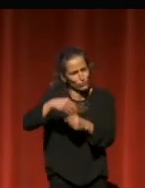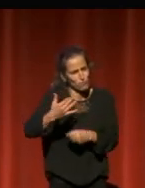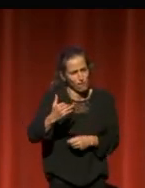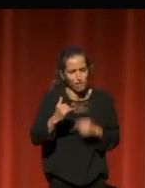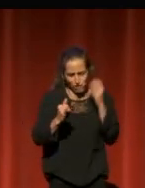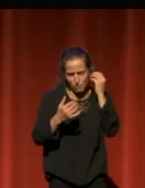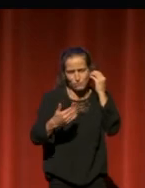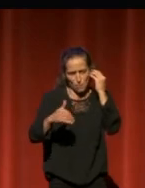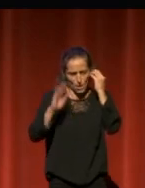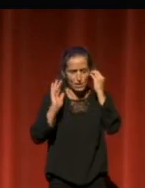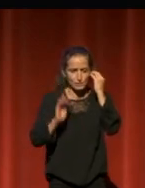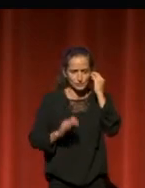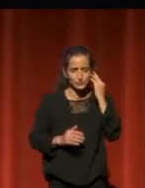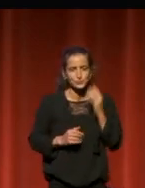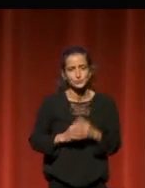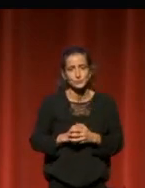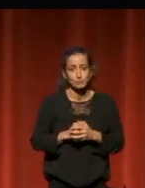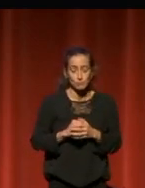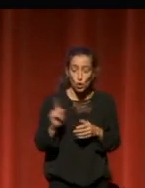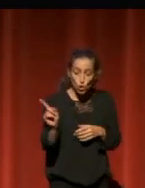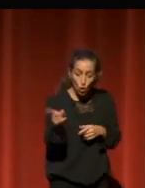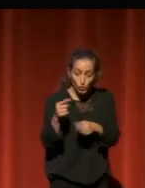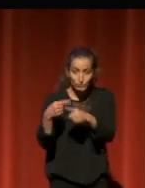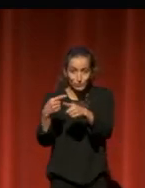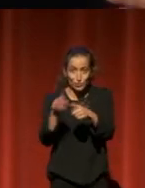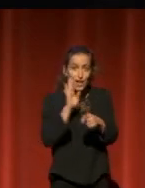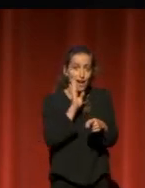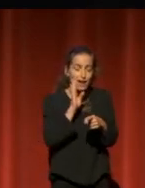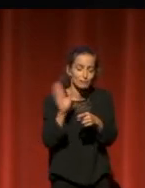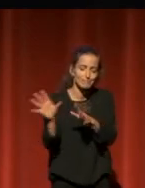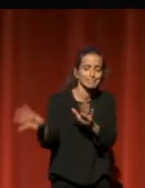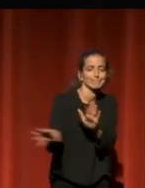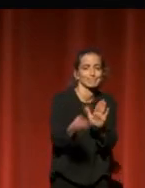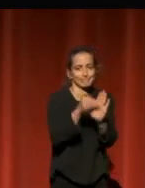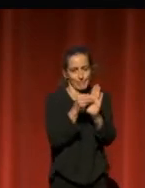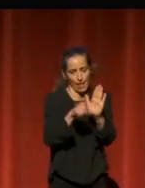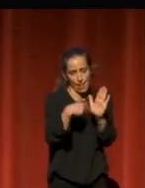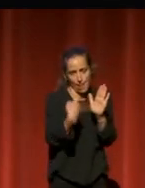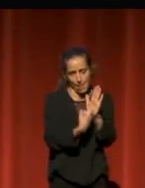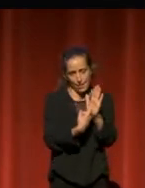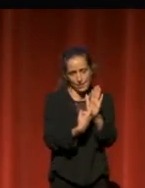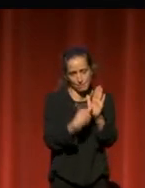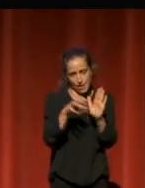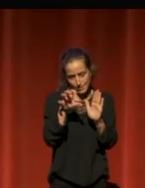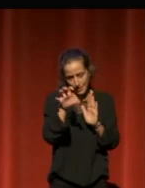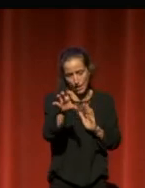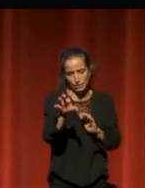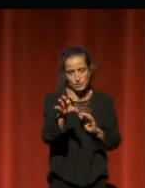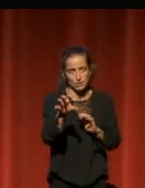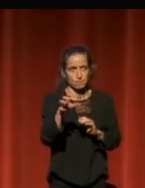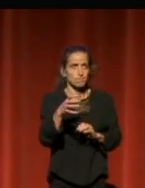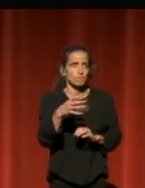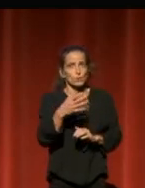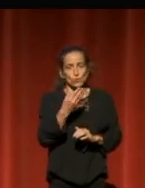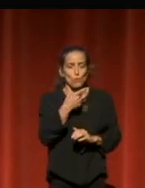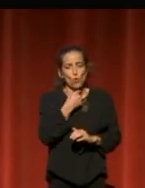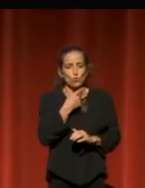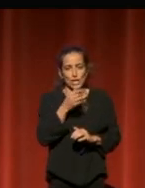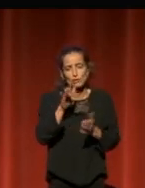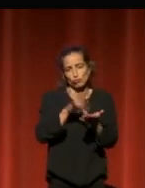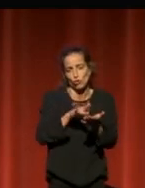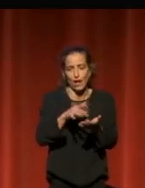Todo eso tiene que estar en la ley estatal. A mí no me gusta tanto la ley estatal. No me gustó cuando se promulgó